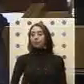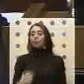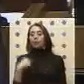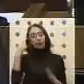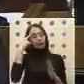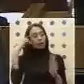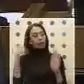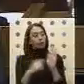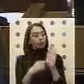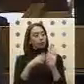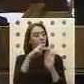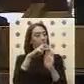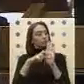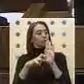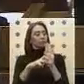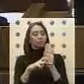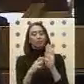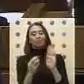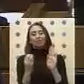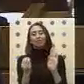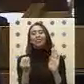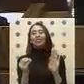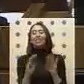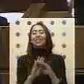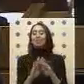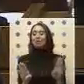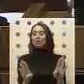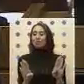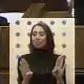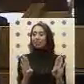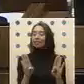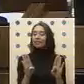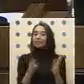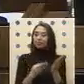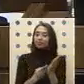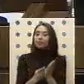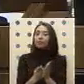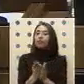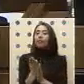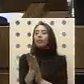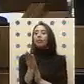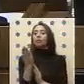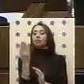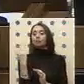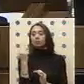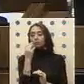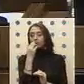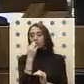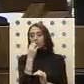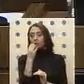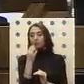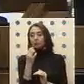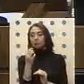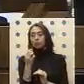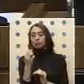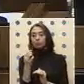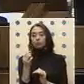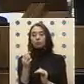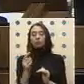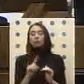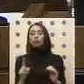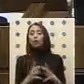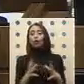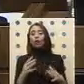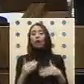este es un proyecto que llega a buen término después de un inicio que no tuvo